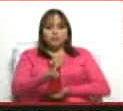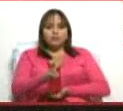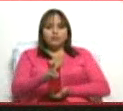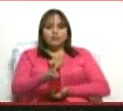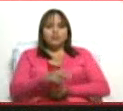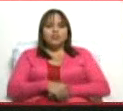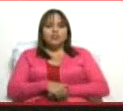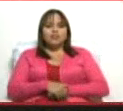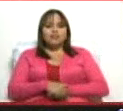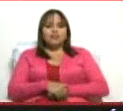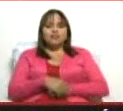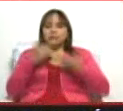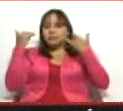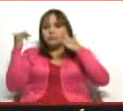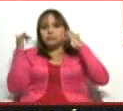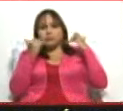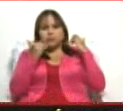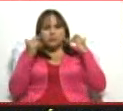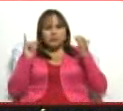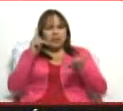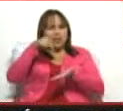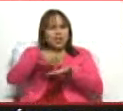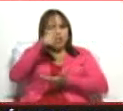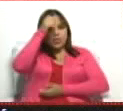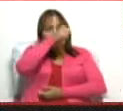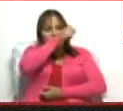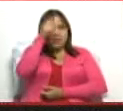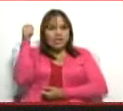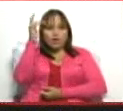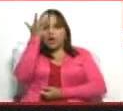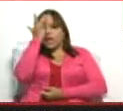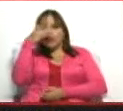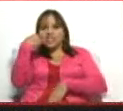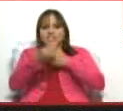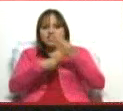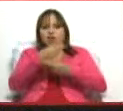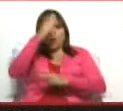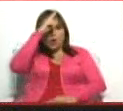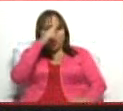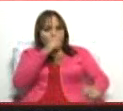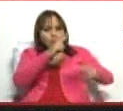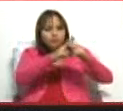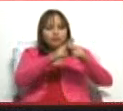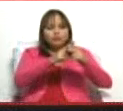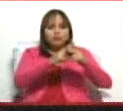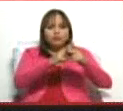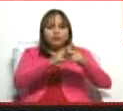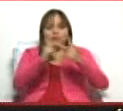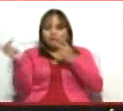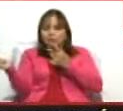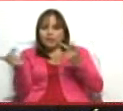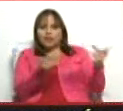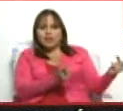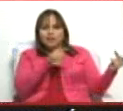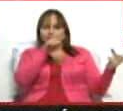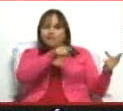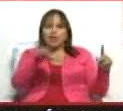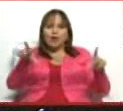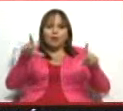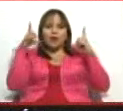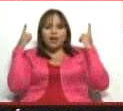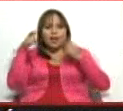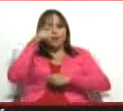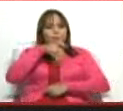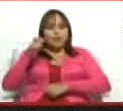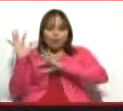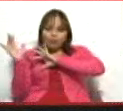el lunes de carnaval, el domingo de carnaval, y le hicieron un recibimiento allá en La Guaira, al